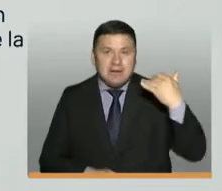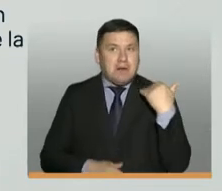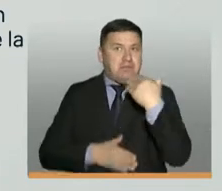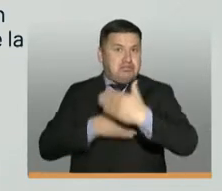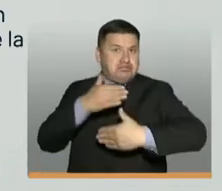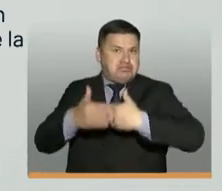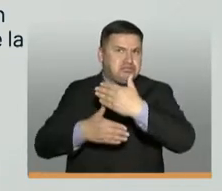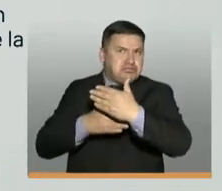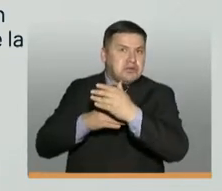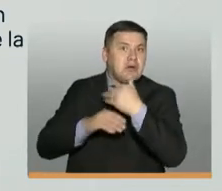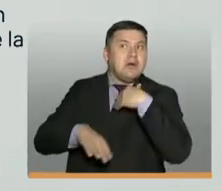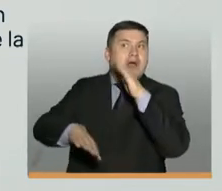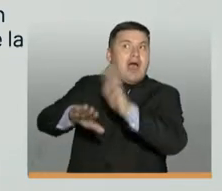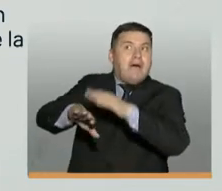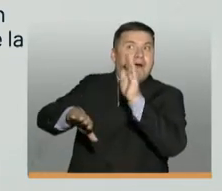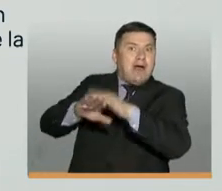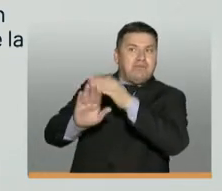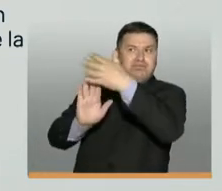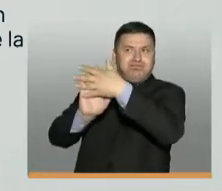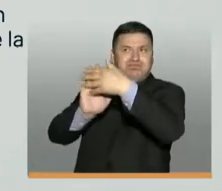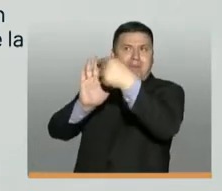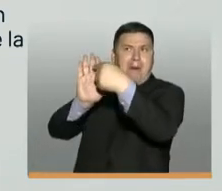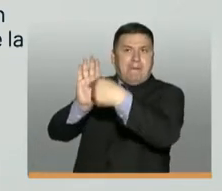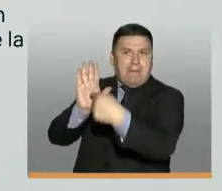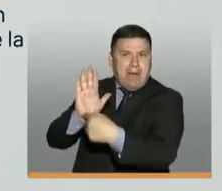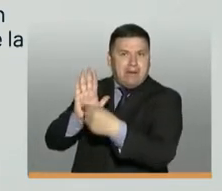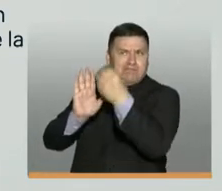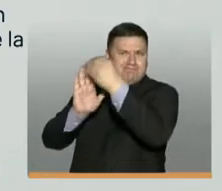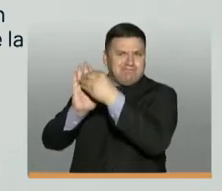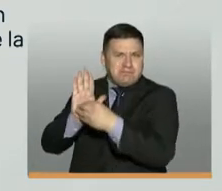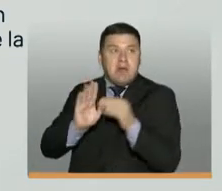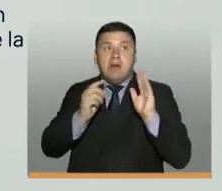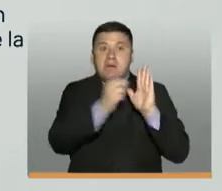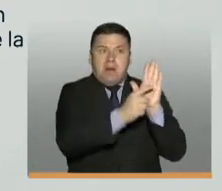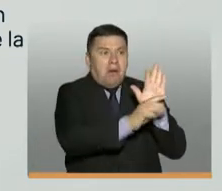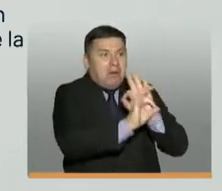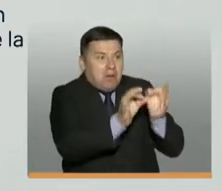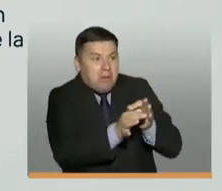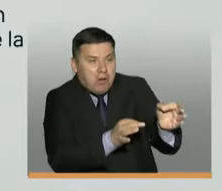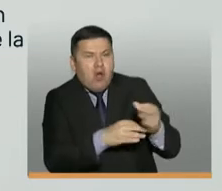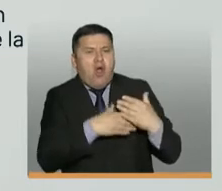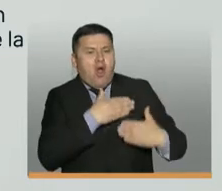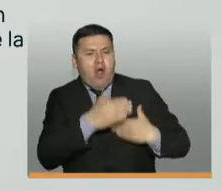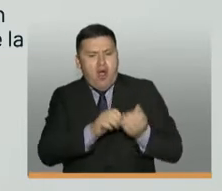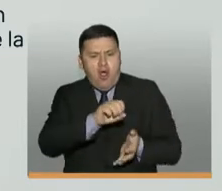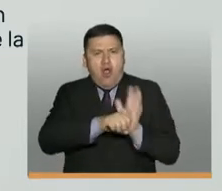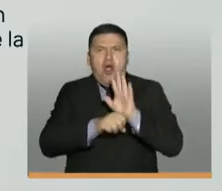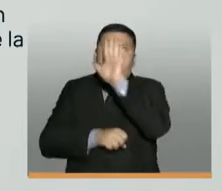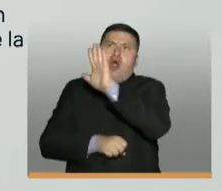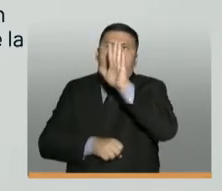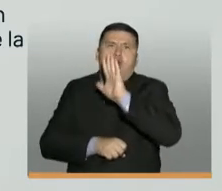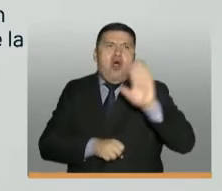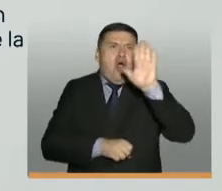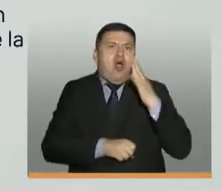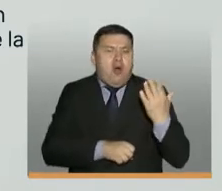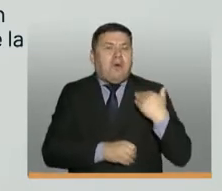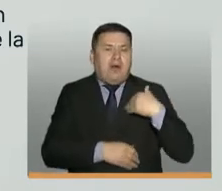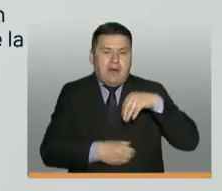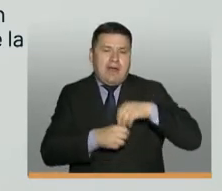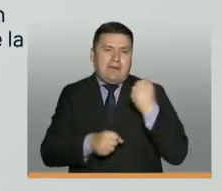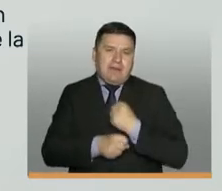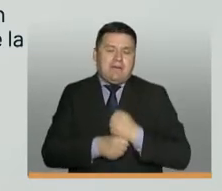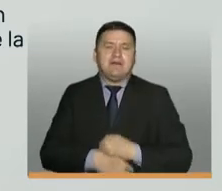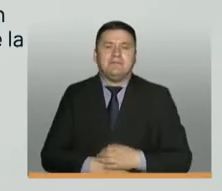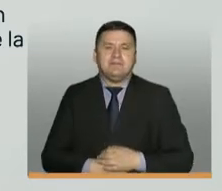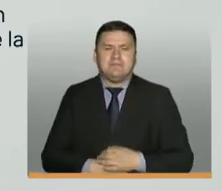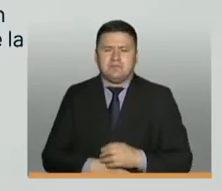venido obviamente comunicando, son ciudades donde hemos hecho los análisis de cómo evoluciona la afectación del COVID y continuaremos trabajando en casa. Y